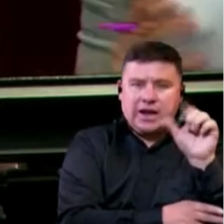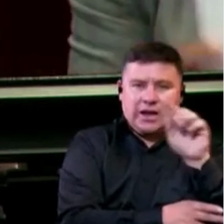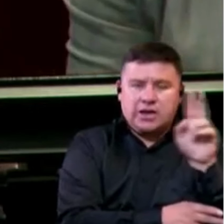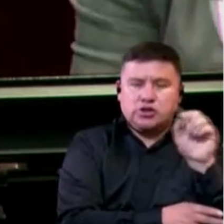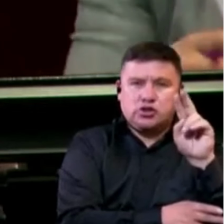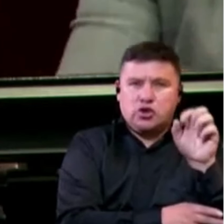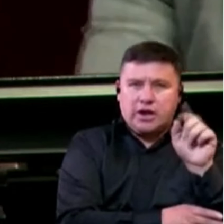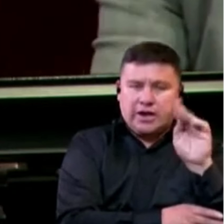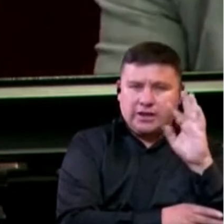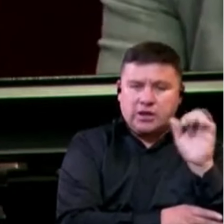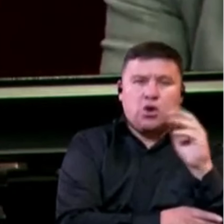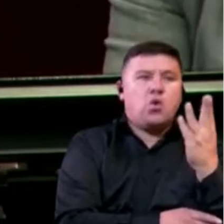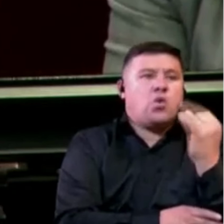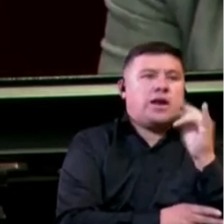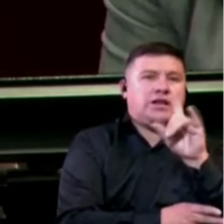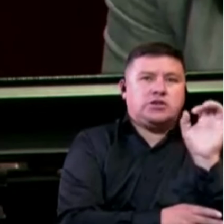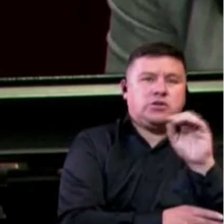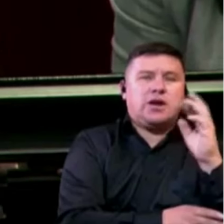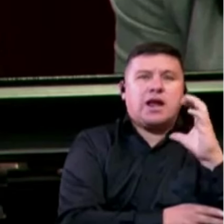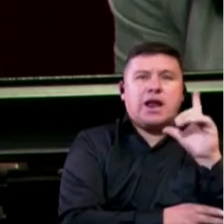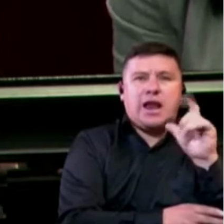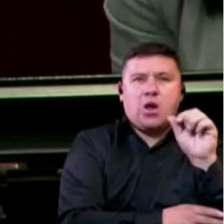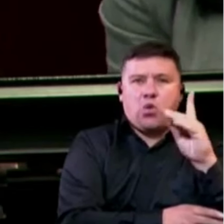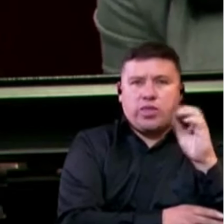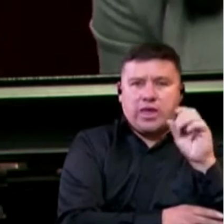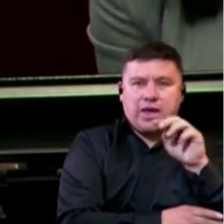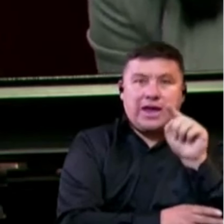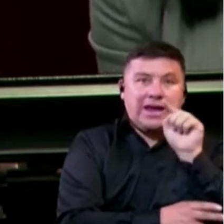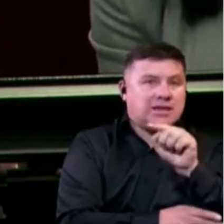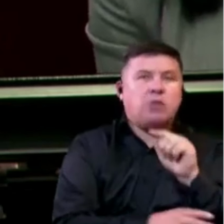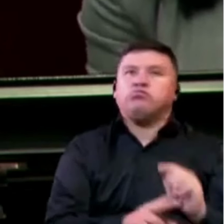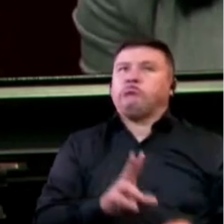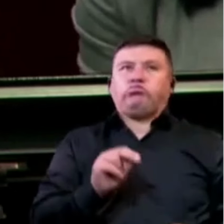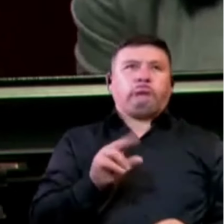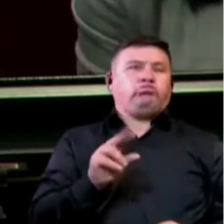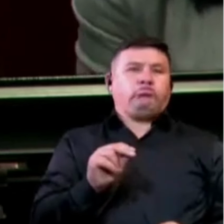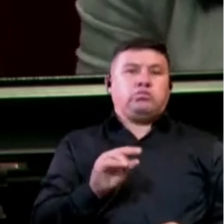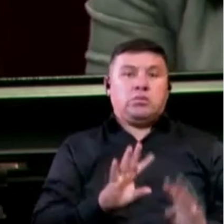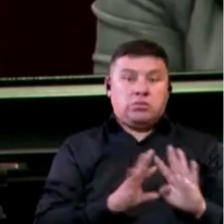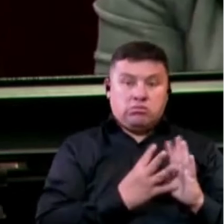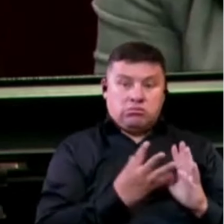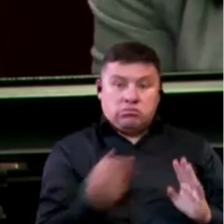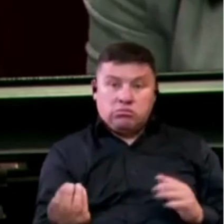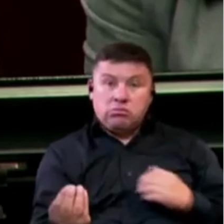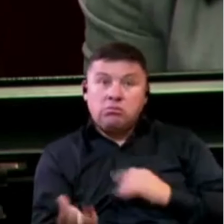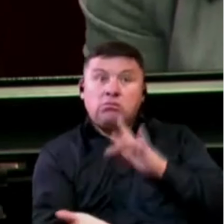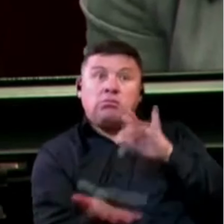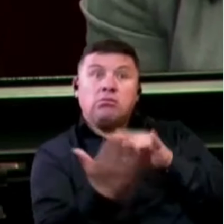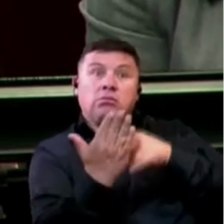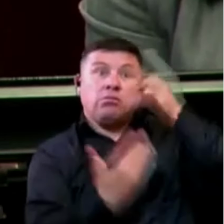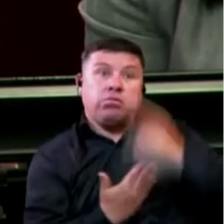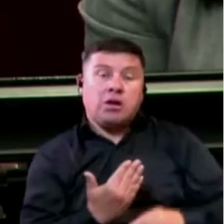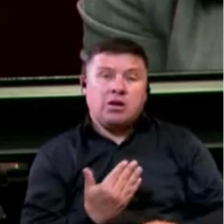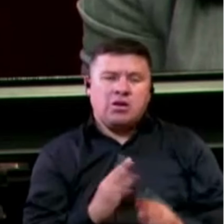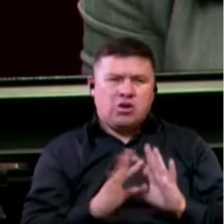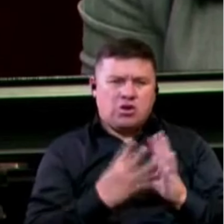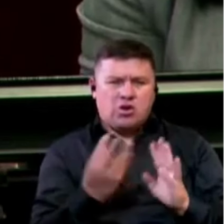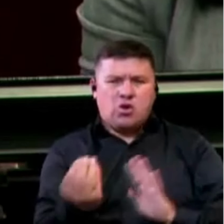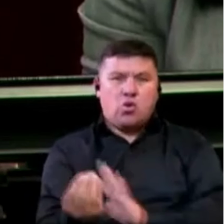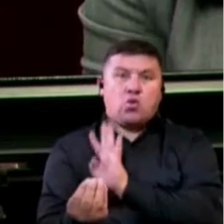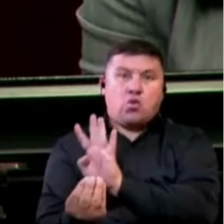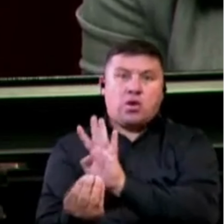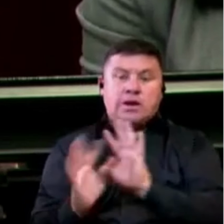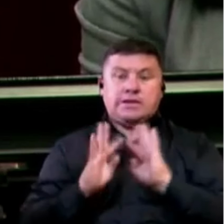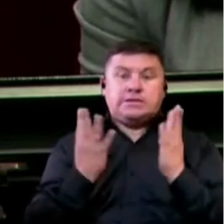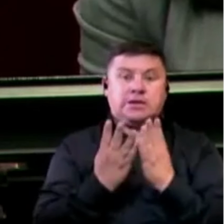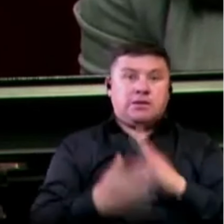el Contralor General puede presentar, en un plazo de 3 días, un recurso de aclaración. Hasta que no se resuelva, puede seguir en el cargo de jefe